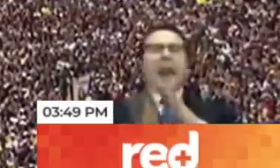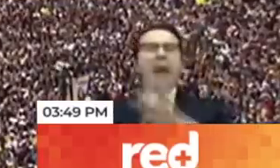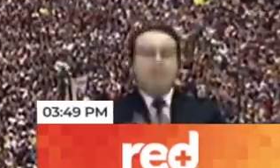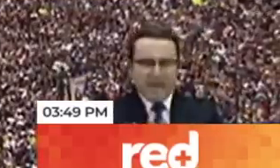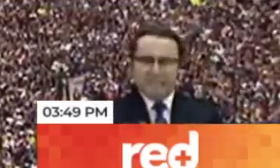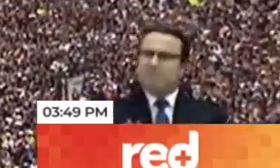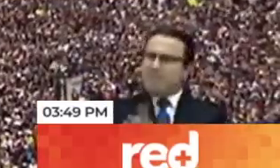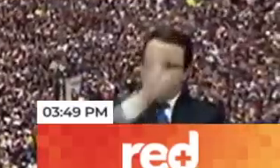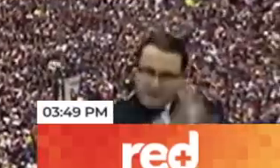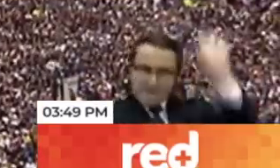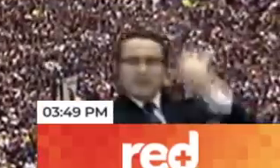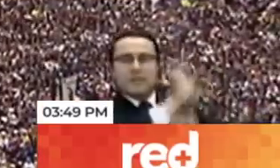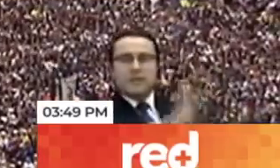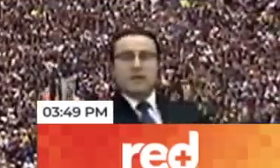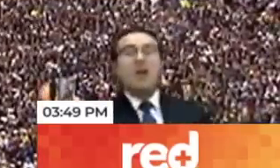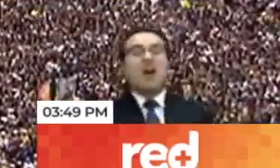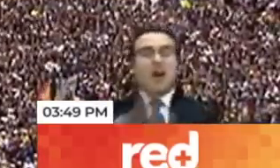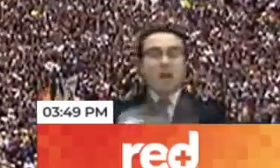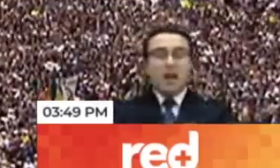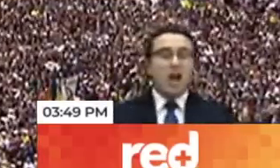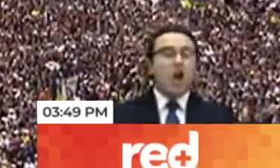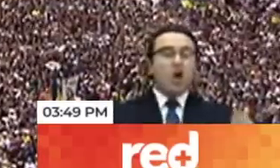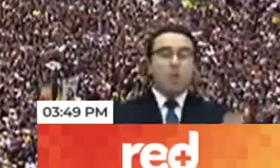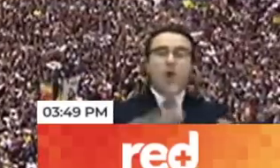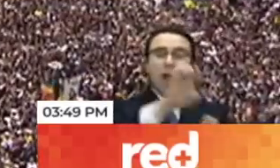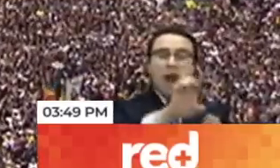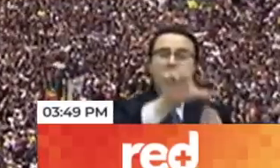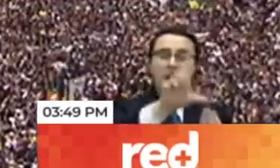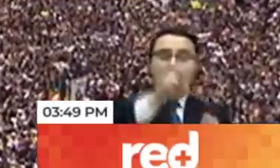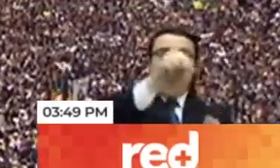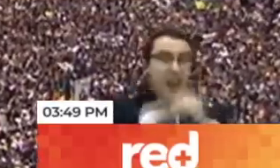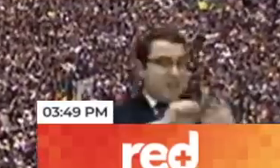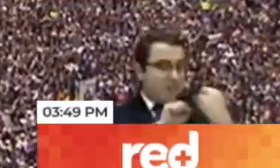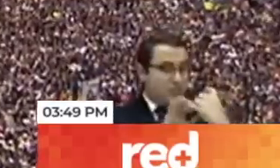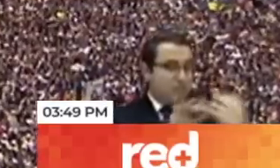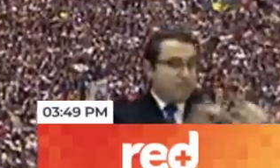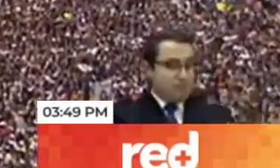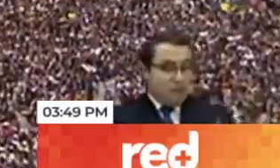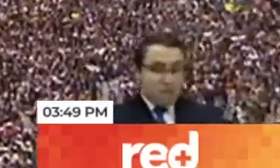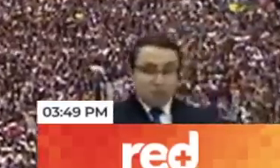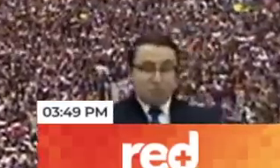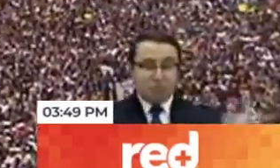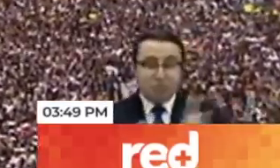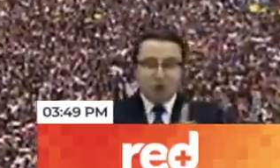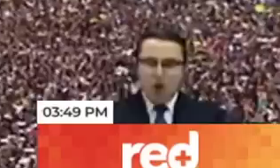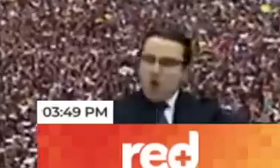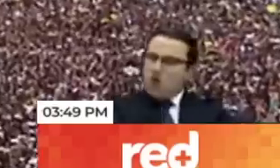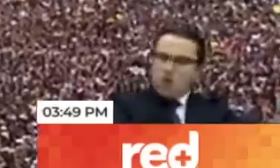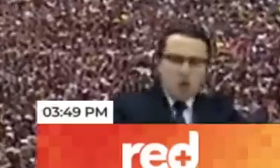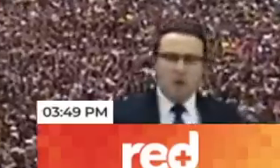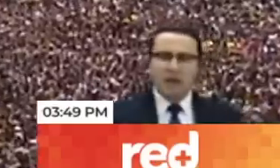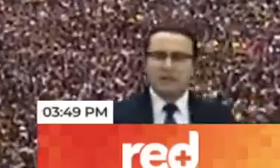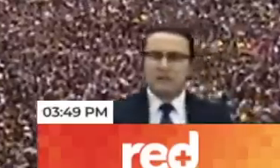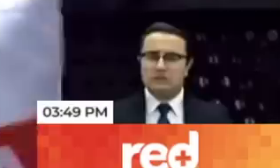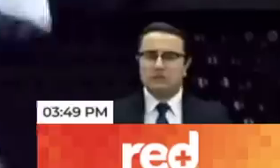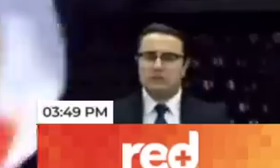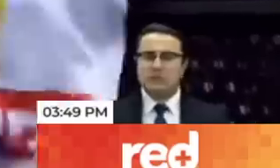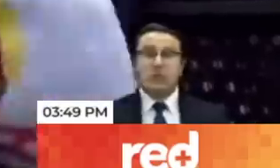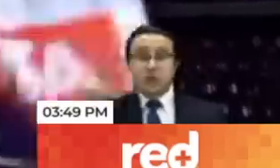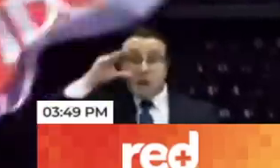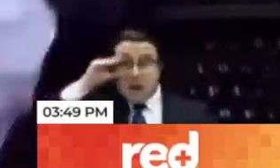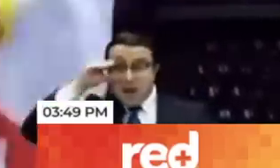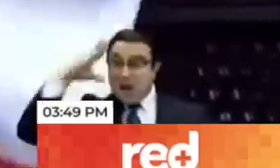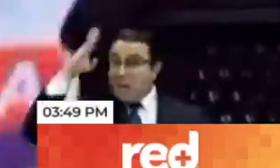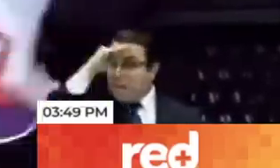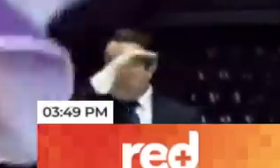a decirle al ELN: dejen las armas. El triunfo de Gustavo Petro es la prueba de que